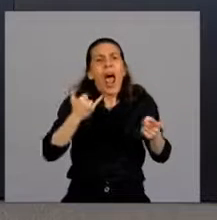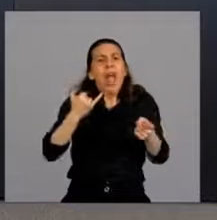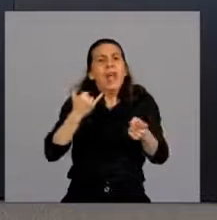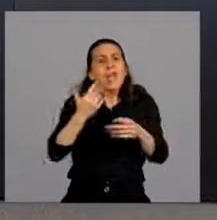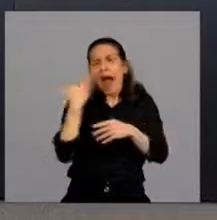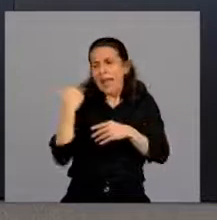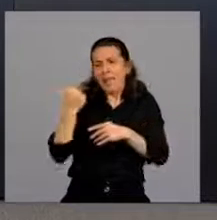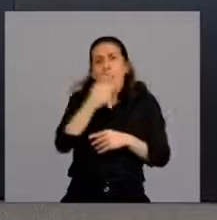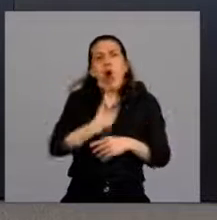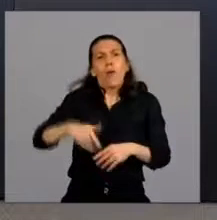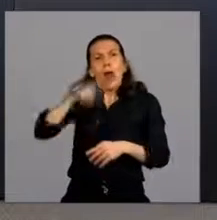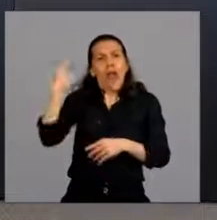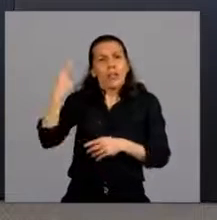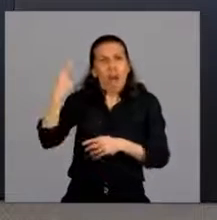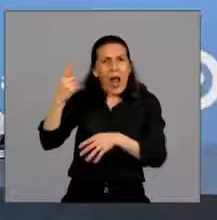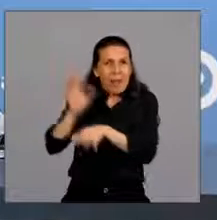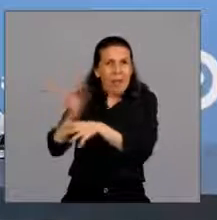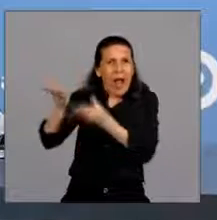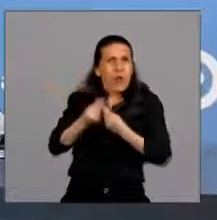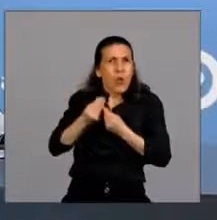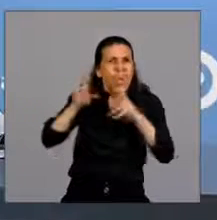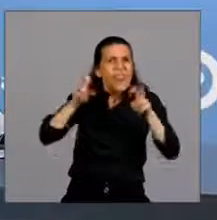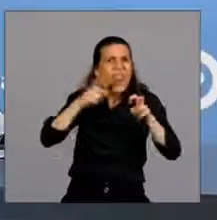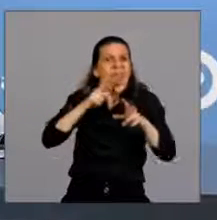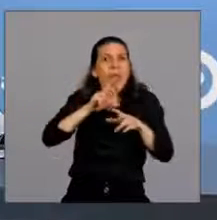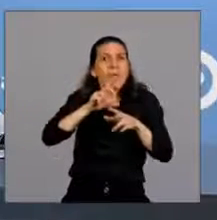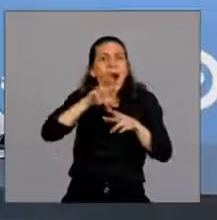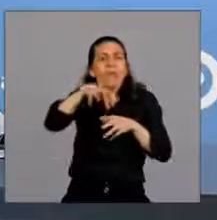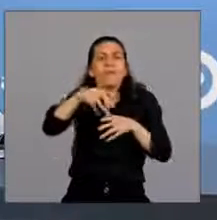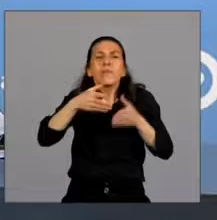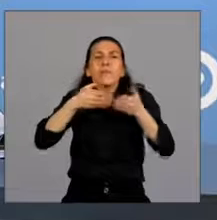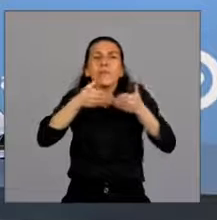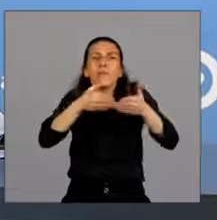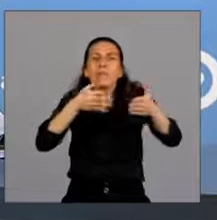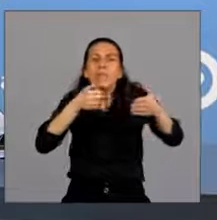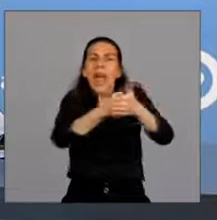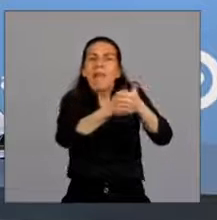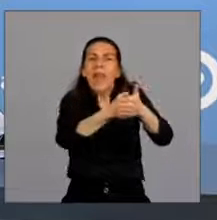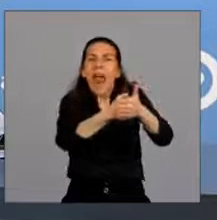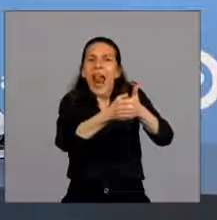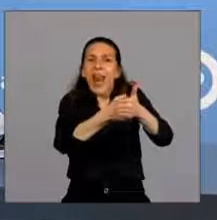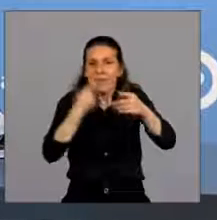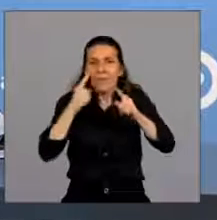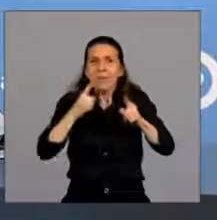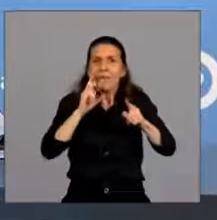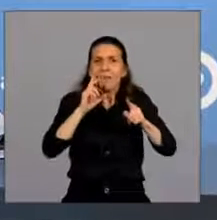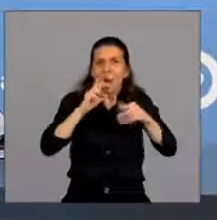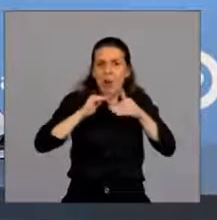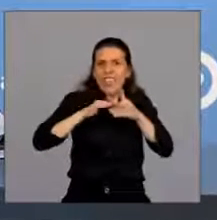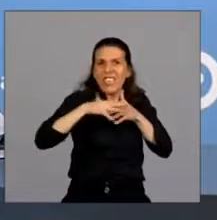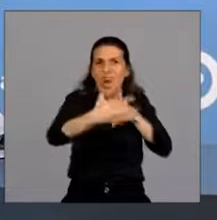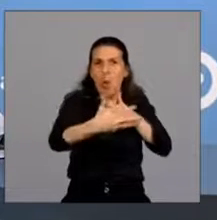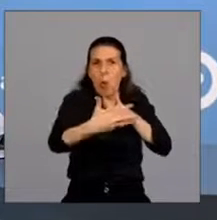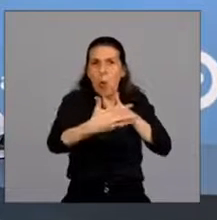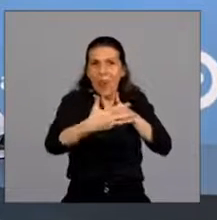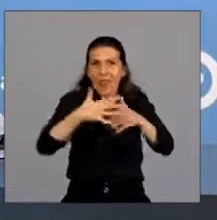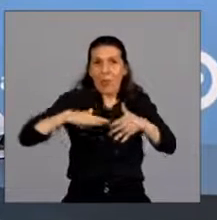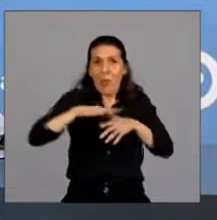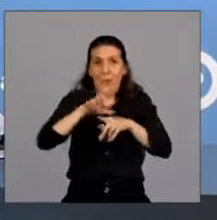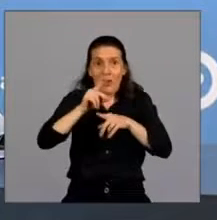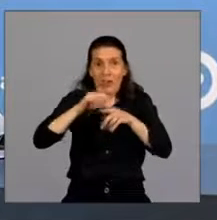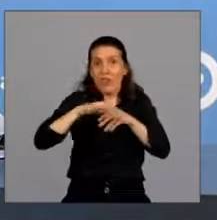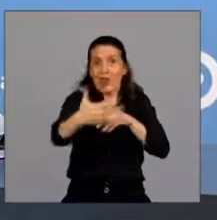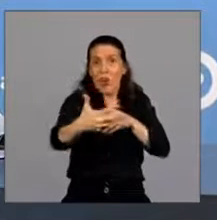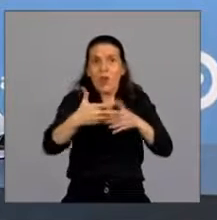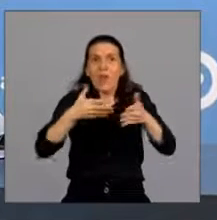proveyó el Gobierno Nacional, en la terminal de cruceros, que queda ahí a 5 cuadras. Tenemos